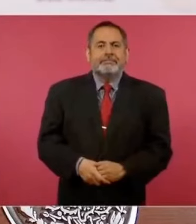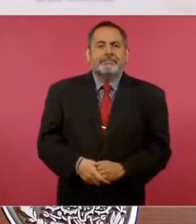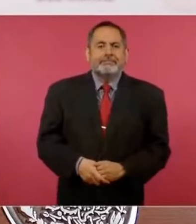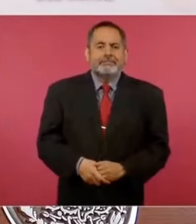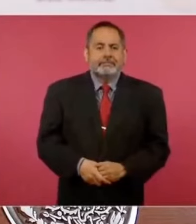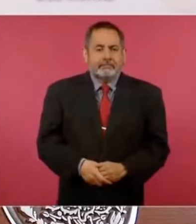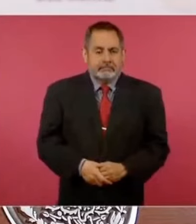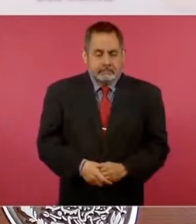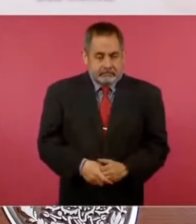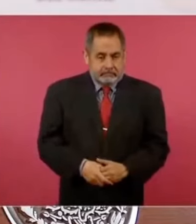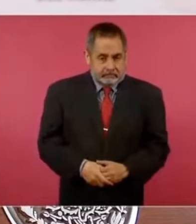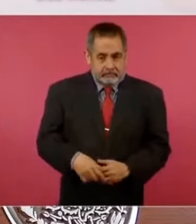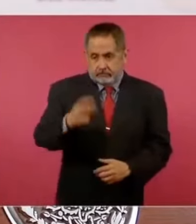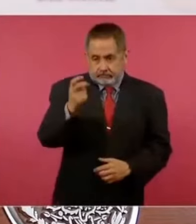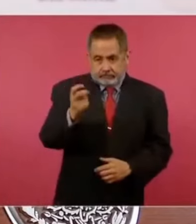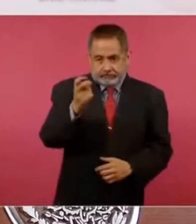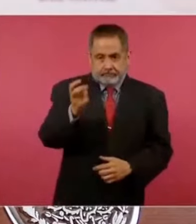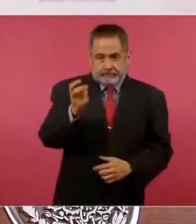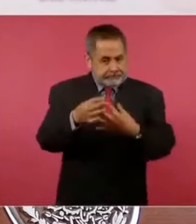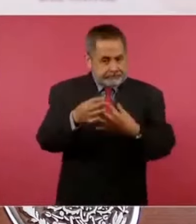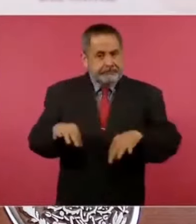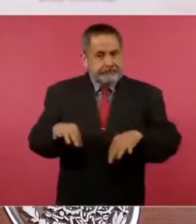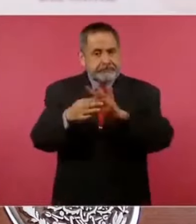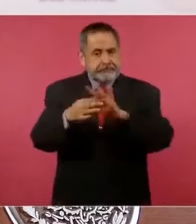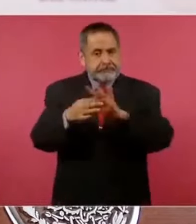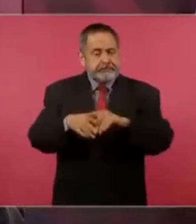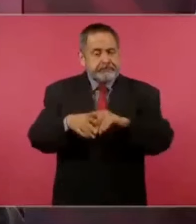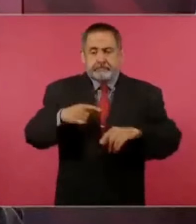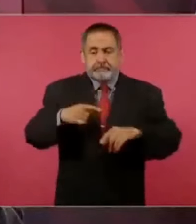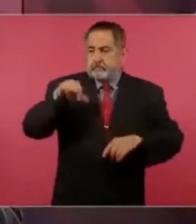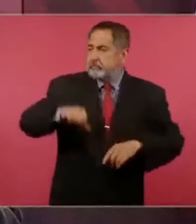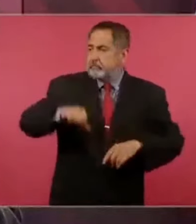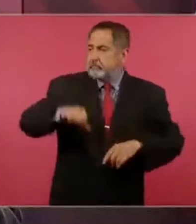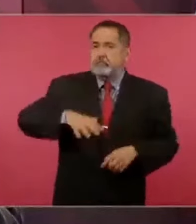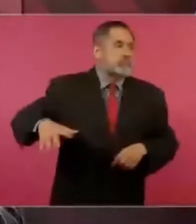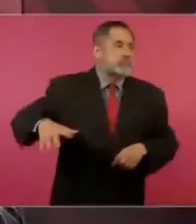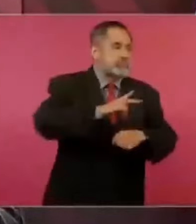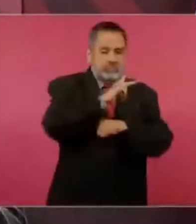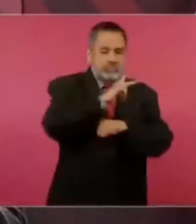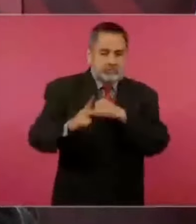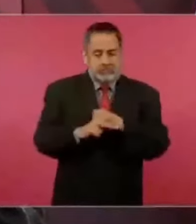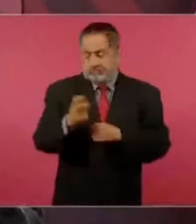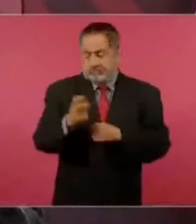Por eso es muy importante lo que se está viviendo en el país.